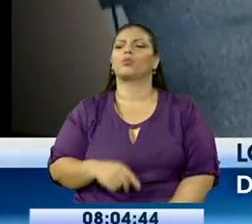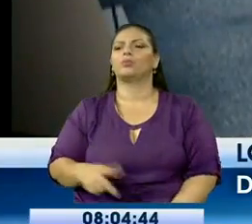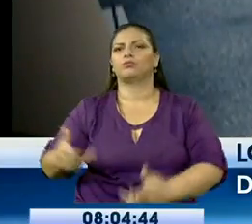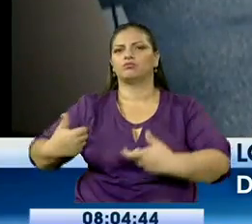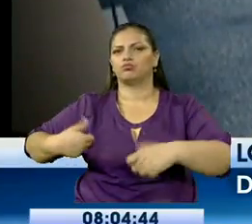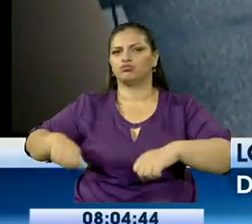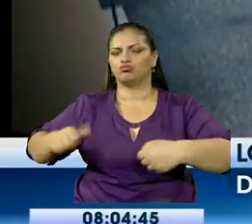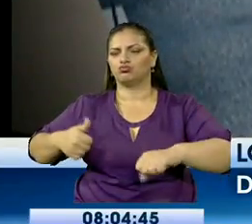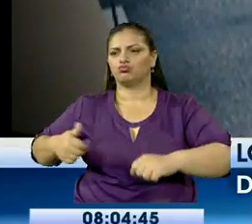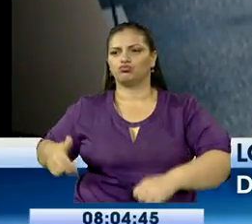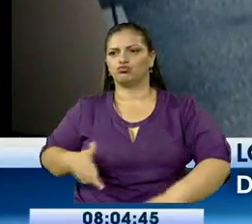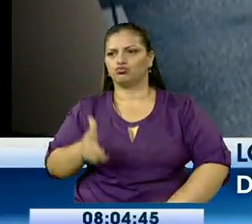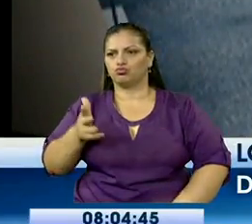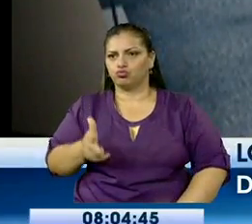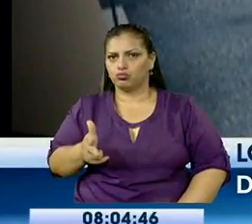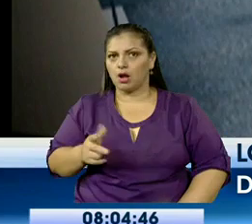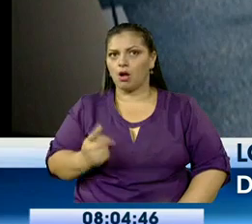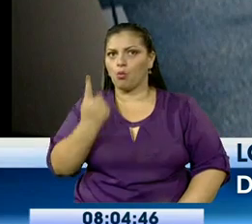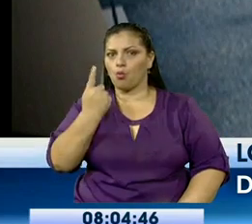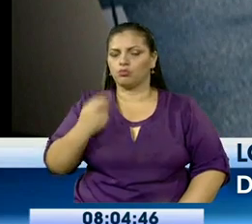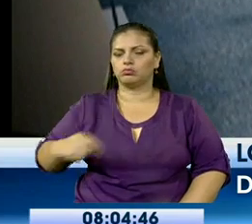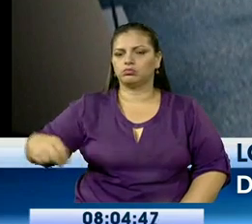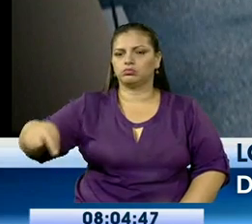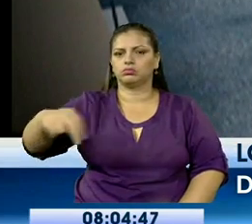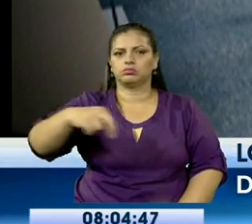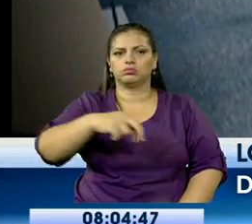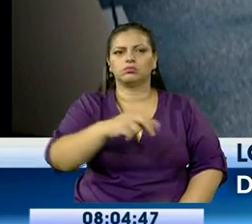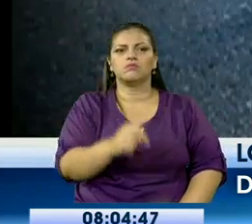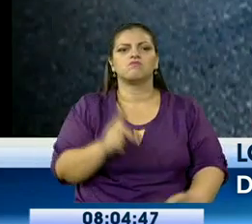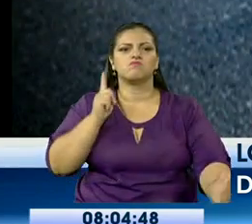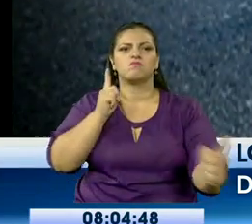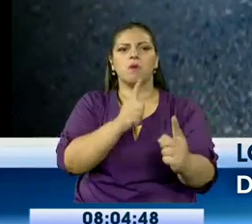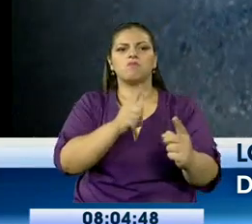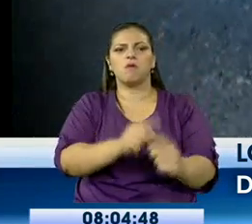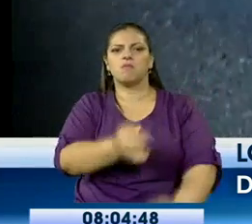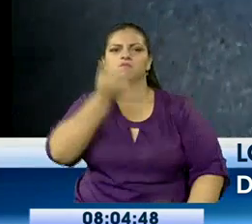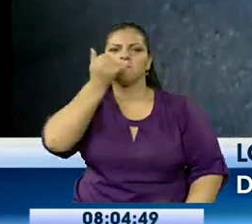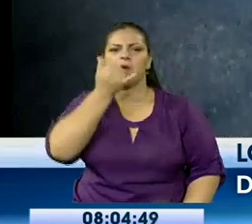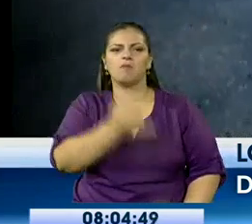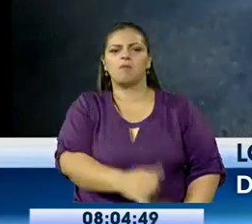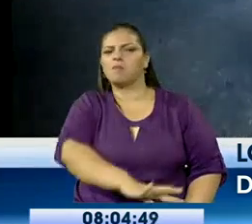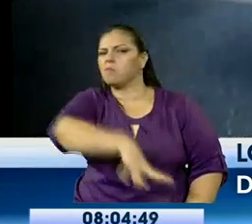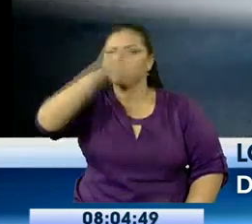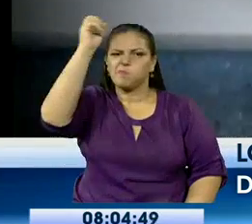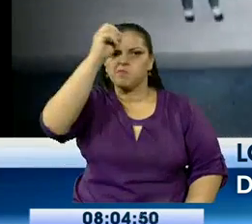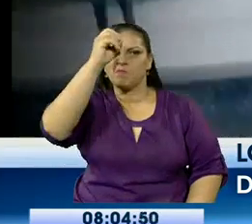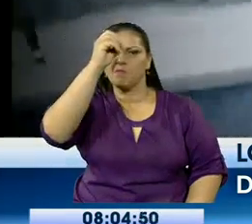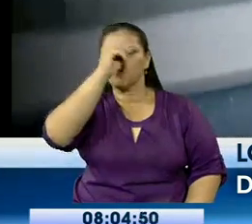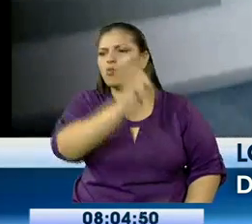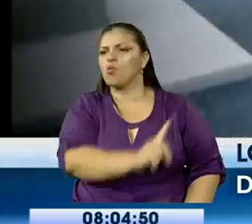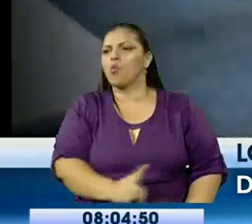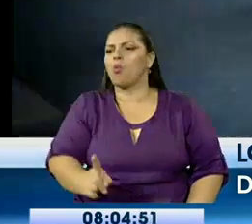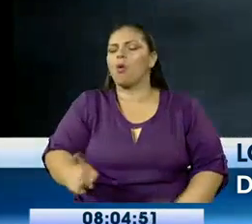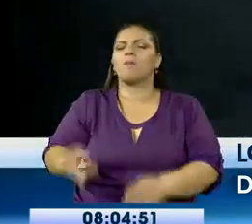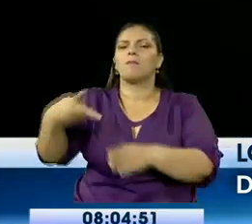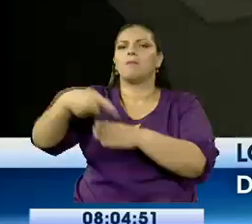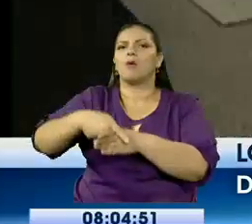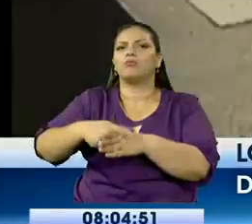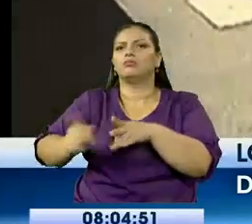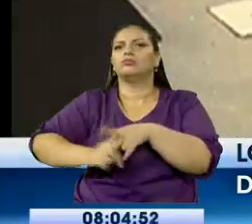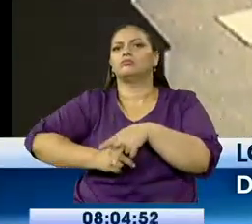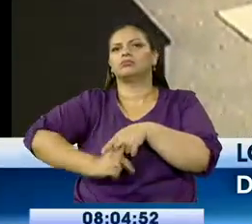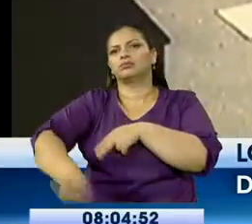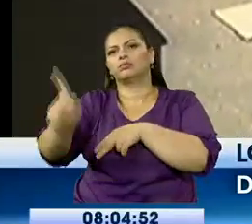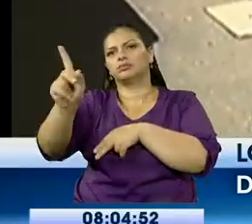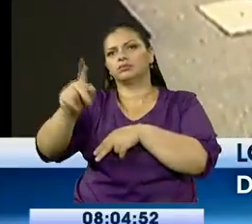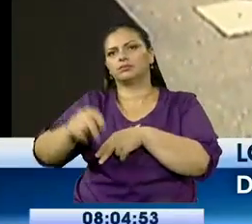objetivo y una vez consumado el asalto, su compinche vuelve con la moto y huyen.